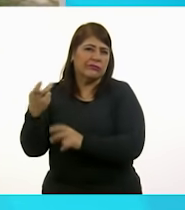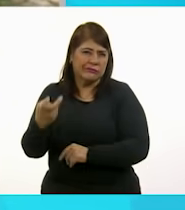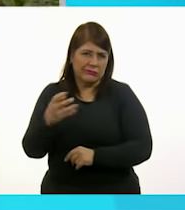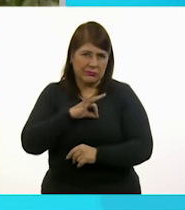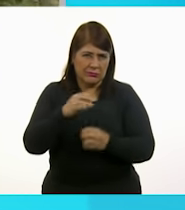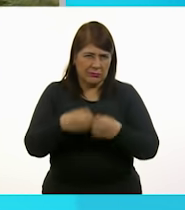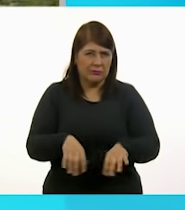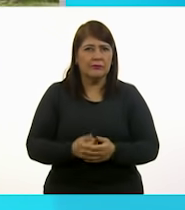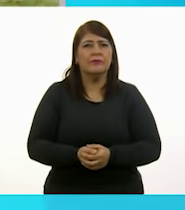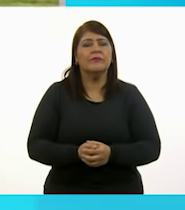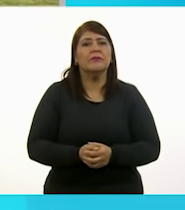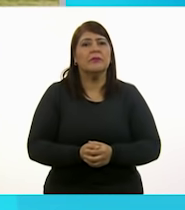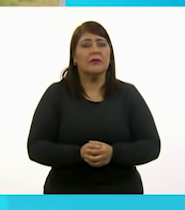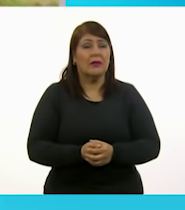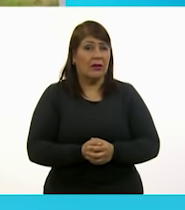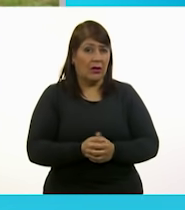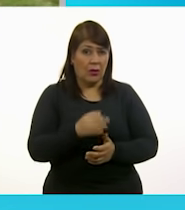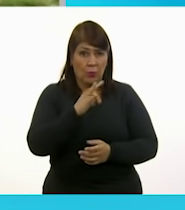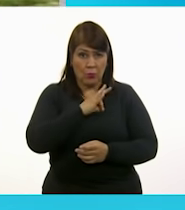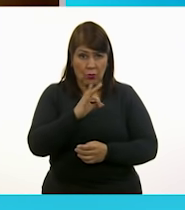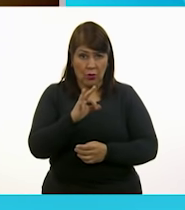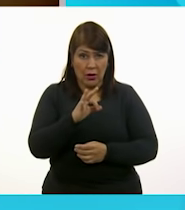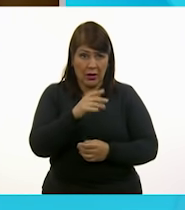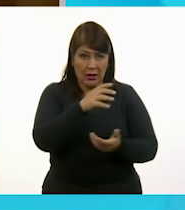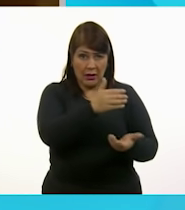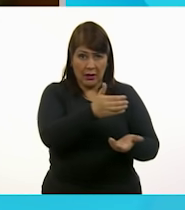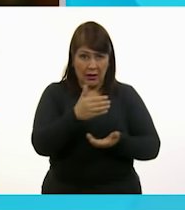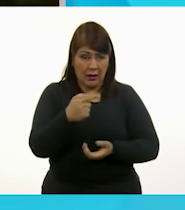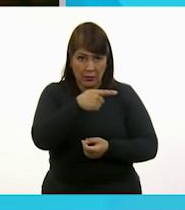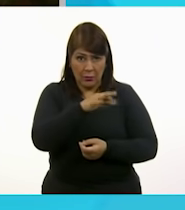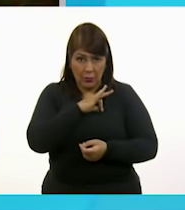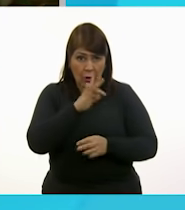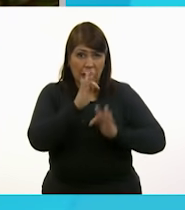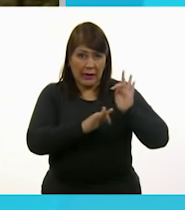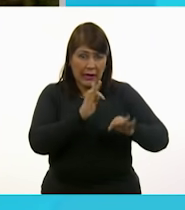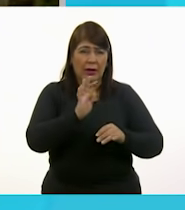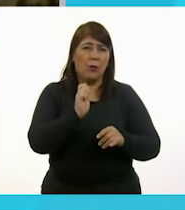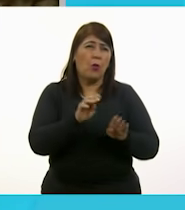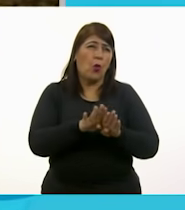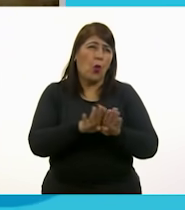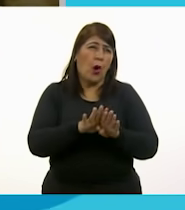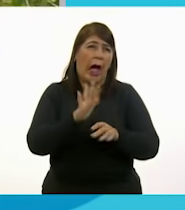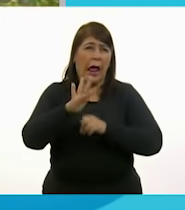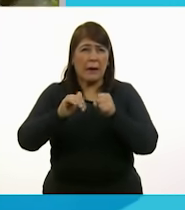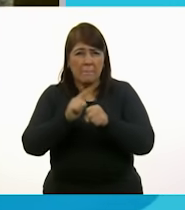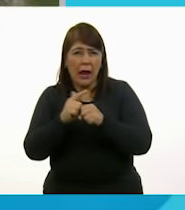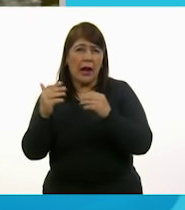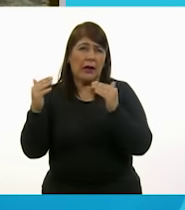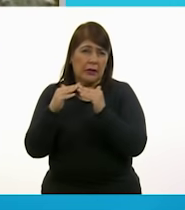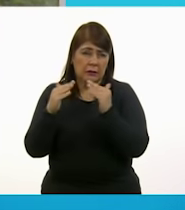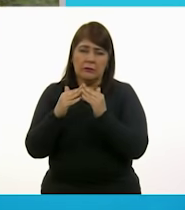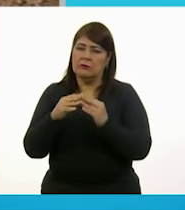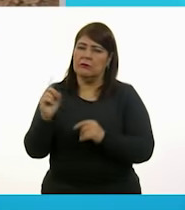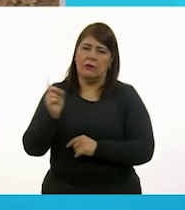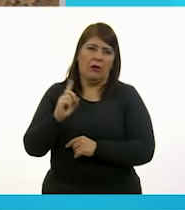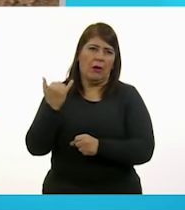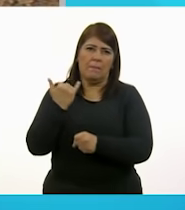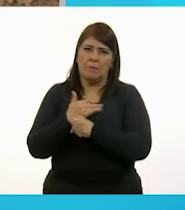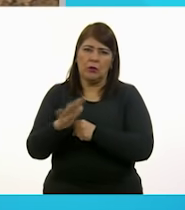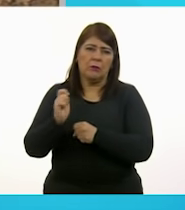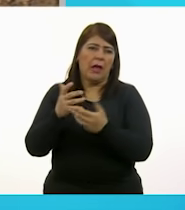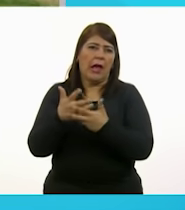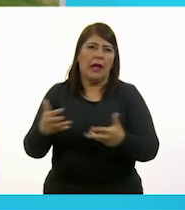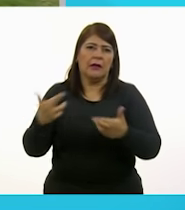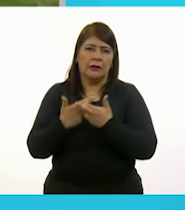¿Es peligroso? ¿Se puede adoptar, tener de mascota? De mascota no creo, porque tendrías que tener un espacio muy grande Pero no